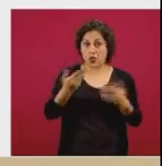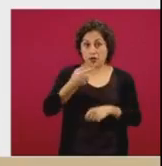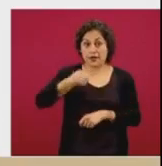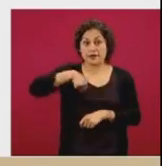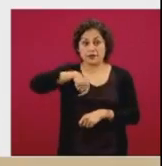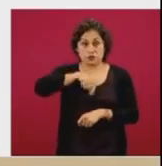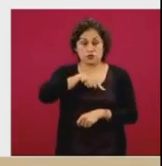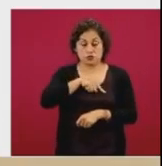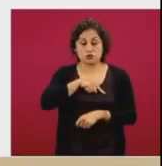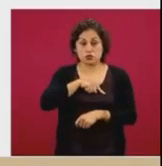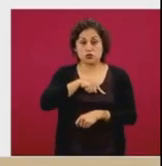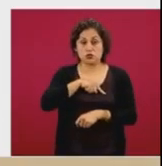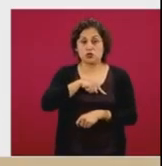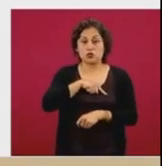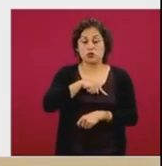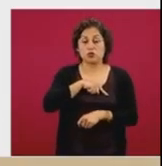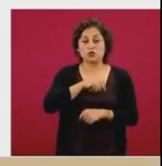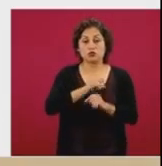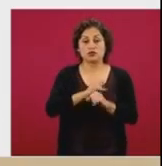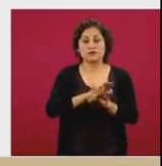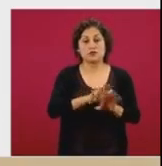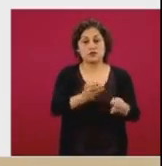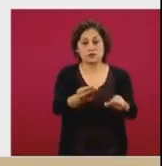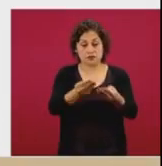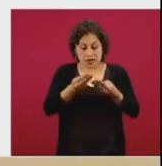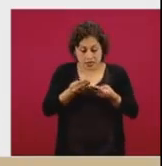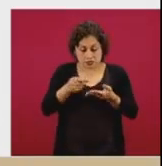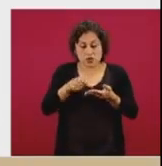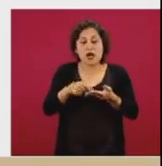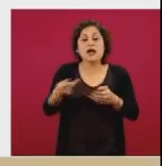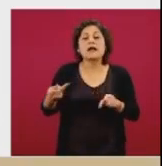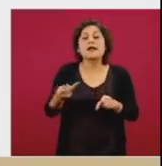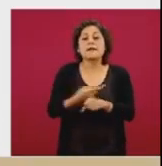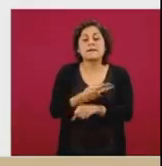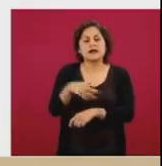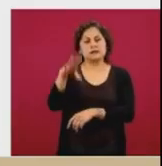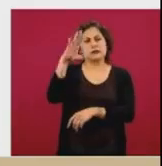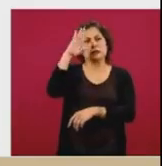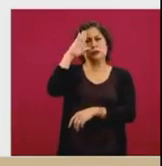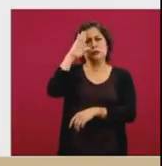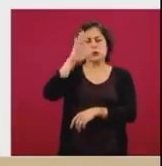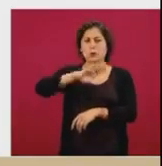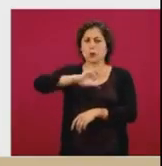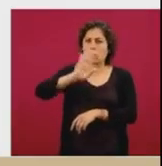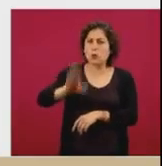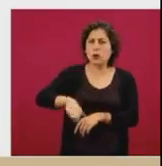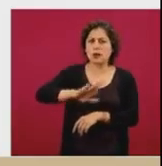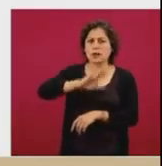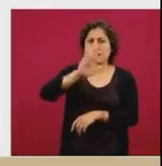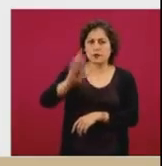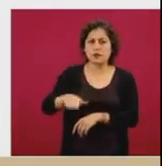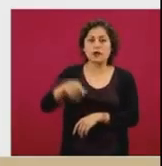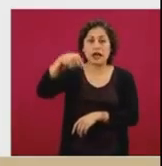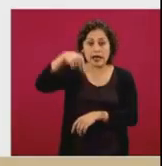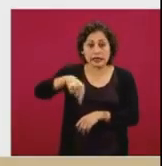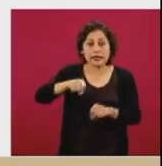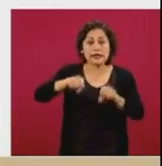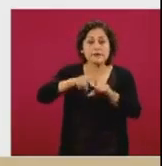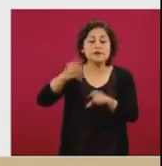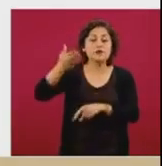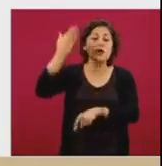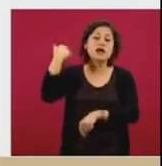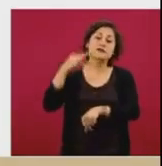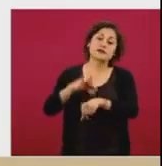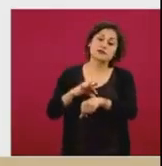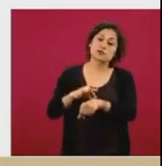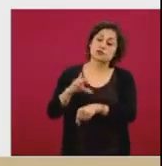analizar el exceso total de mortalidad que también se ha presentado aquí a través de la voz del doctor Ruy López Ridaura